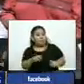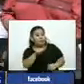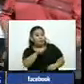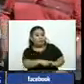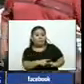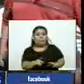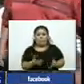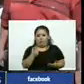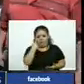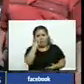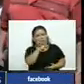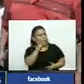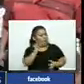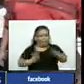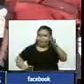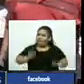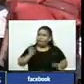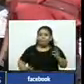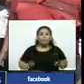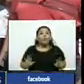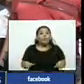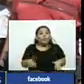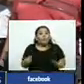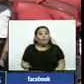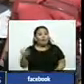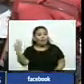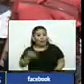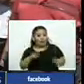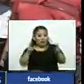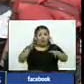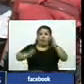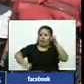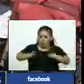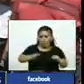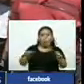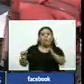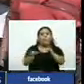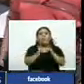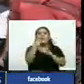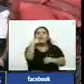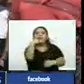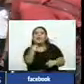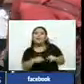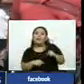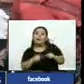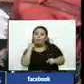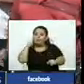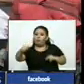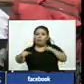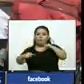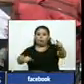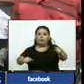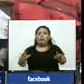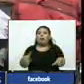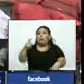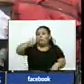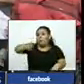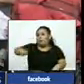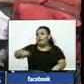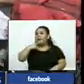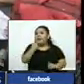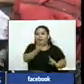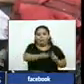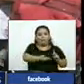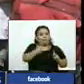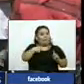de que nosotros también vemos injusto, porque la justicia tiene que ser pareja. Y aquí quien ordena para retomarse las retenciones, quien ordena es el